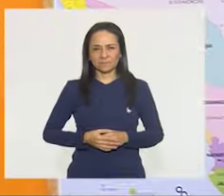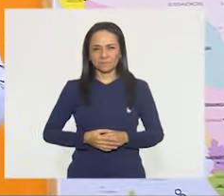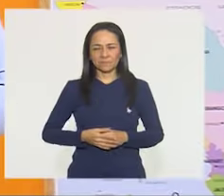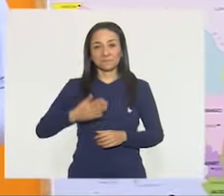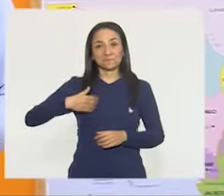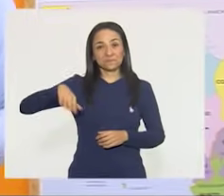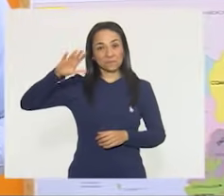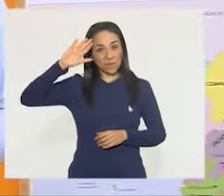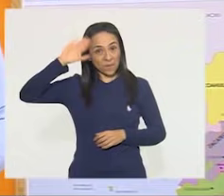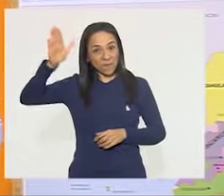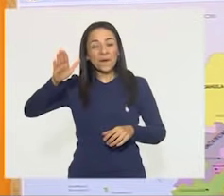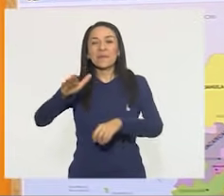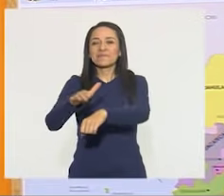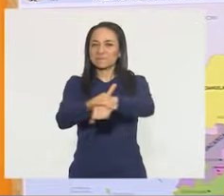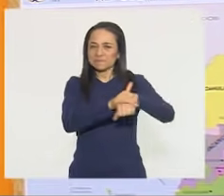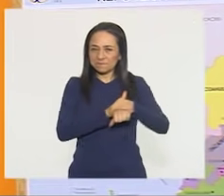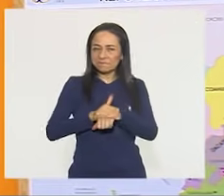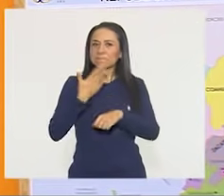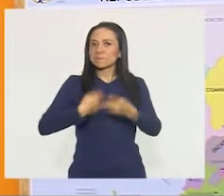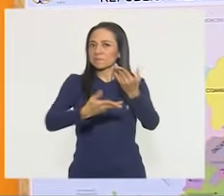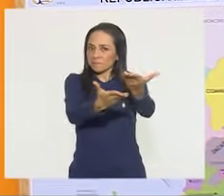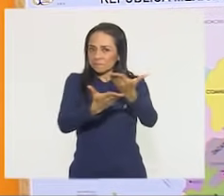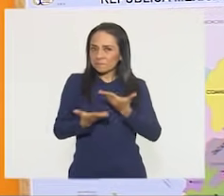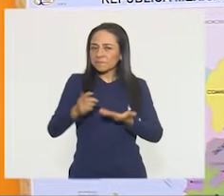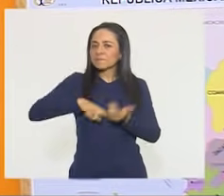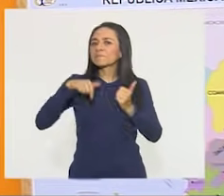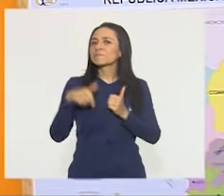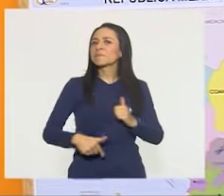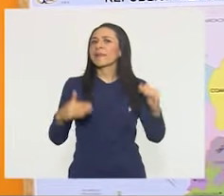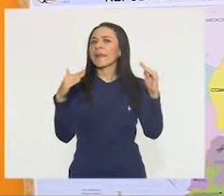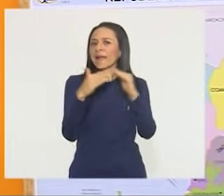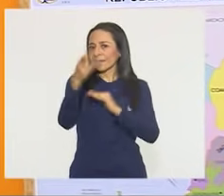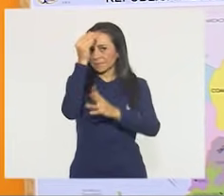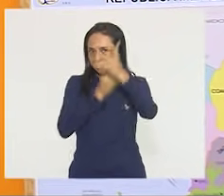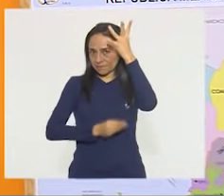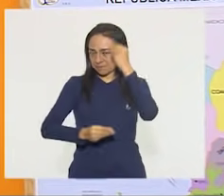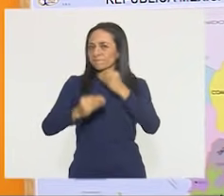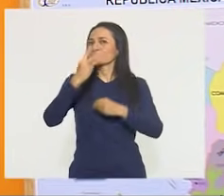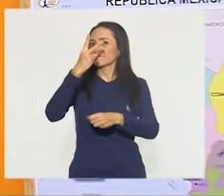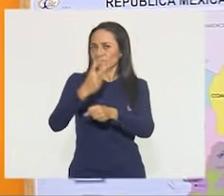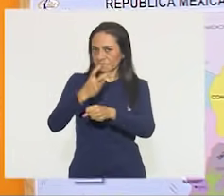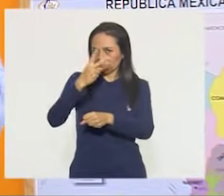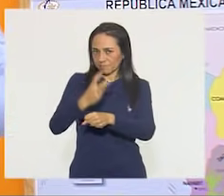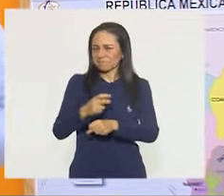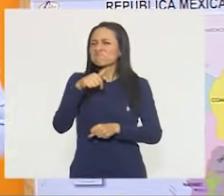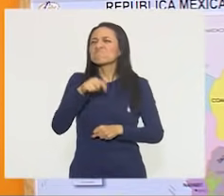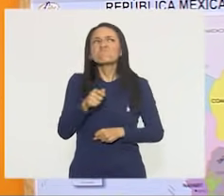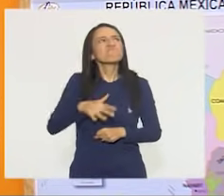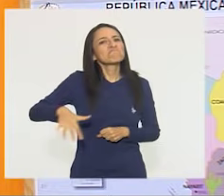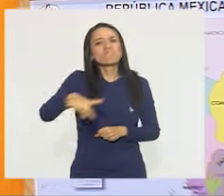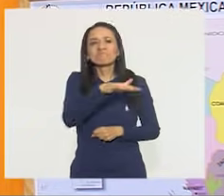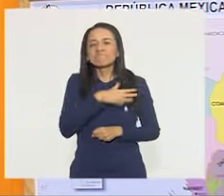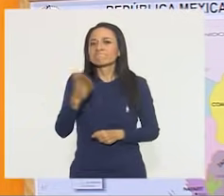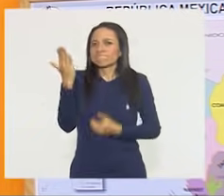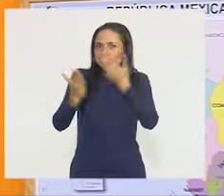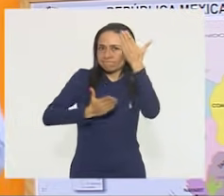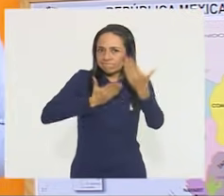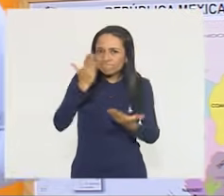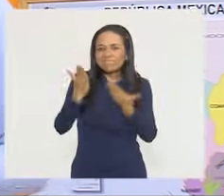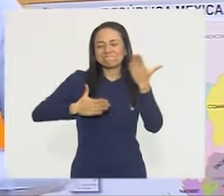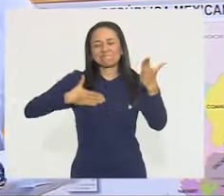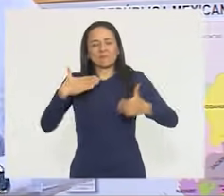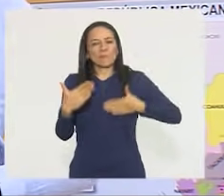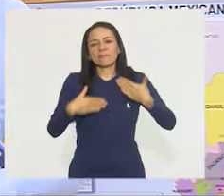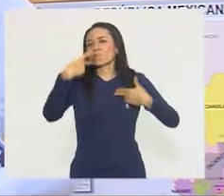Hola amigos, les damos la bienvenida a Aprende en Casa 2, un espacio en el que vamos a poder estudiar y divertirnos desde nuestros hogares. Hoy nos acompaña